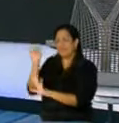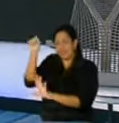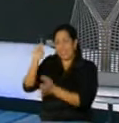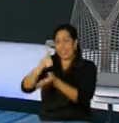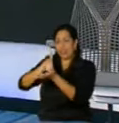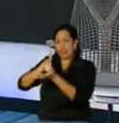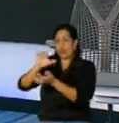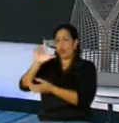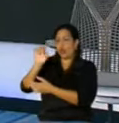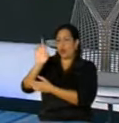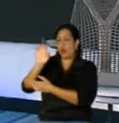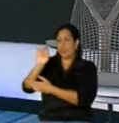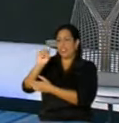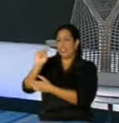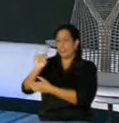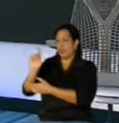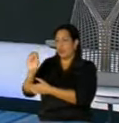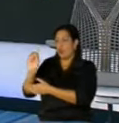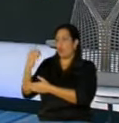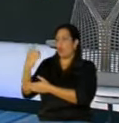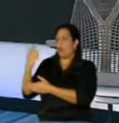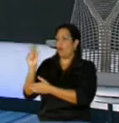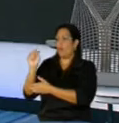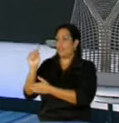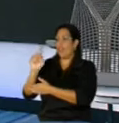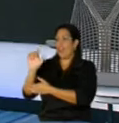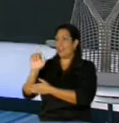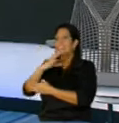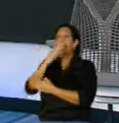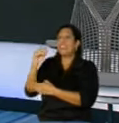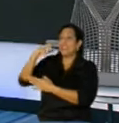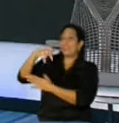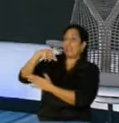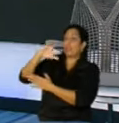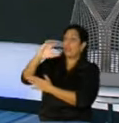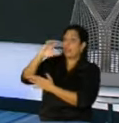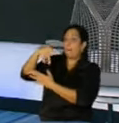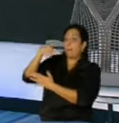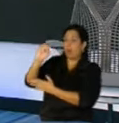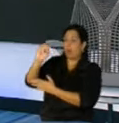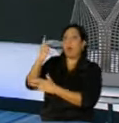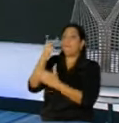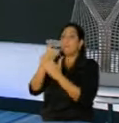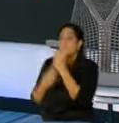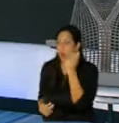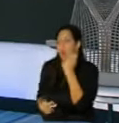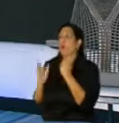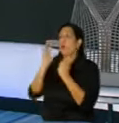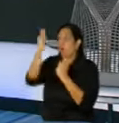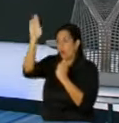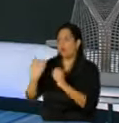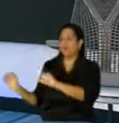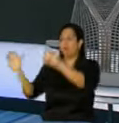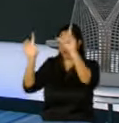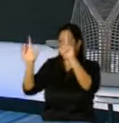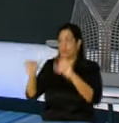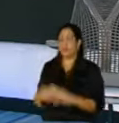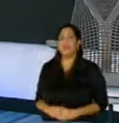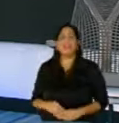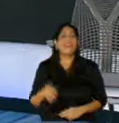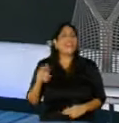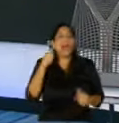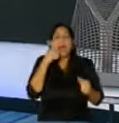eso con el doctor Capó, y lo más seguro les va a poder hablar de eso porque ya está casi por salir. Pero los dashboards, y qué buena esa pregunta, los dashboards no